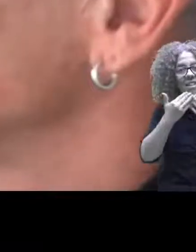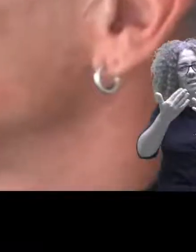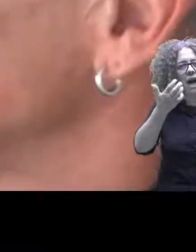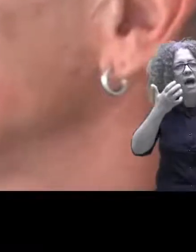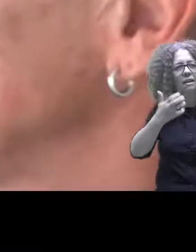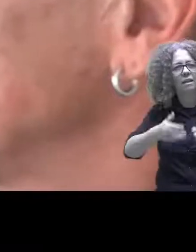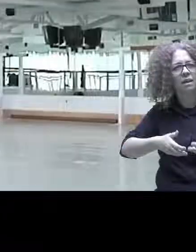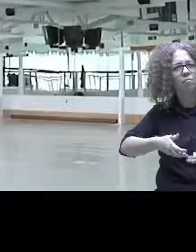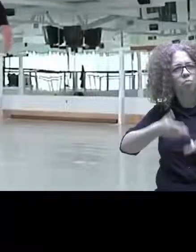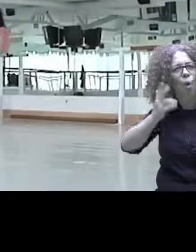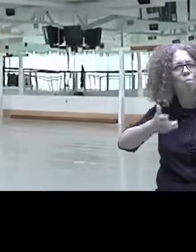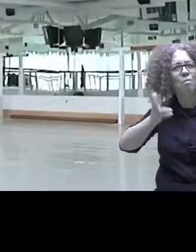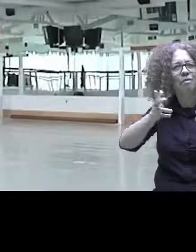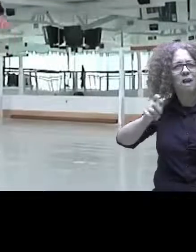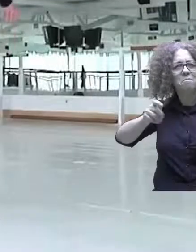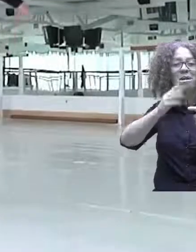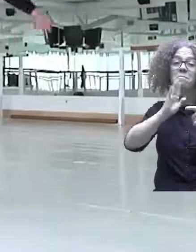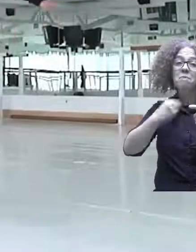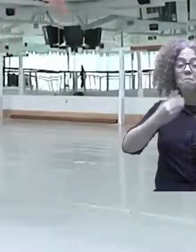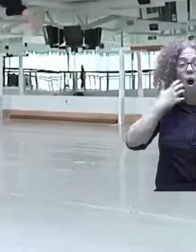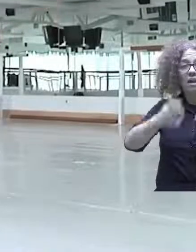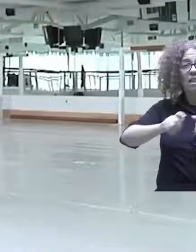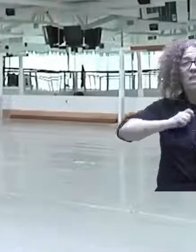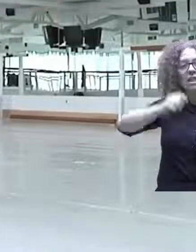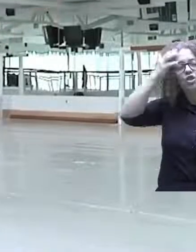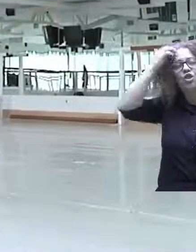te hace soñar.